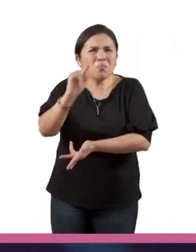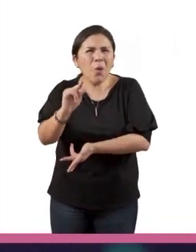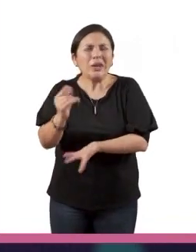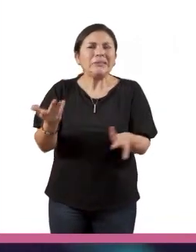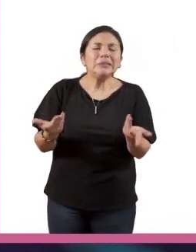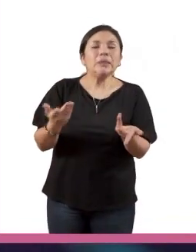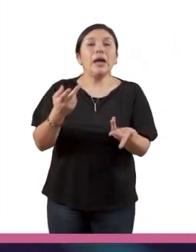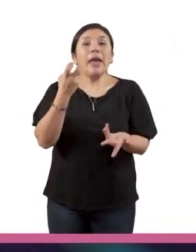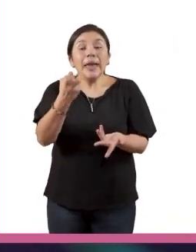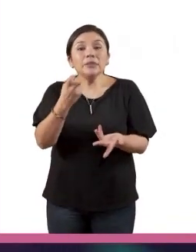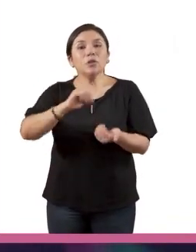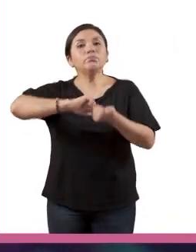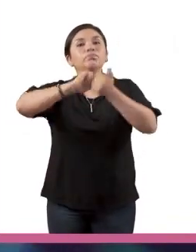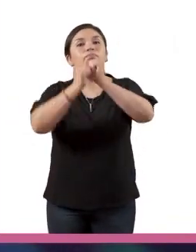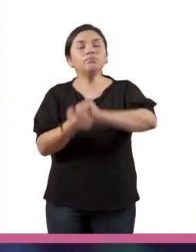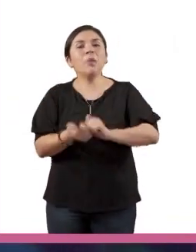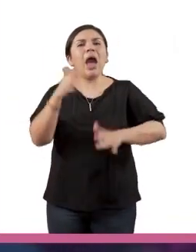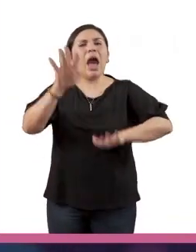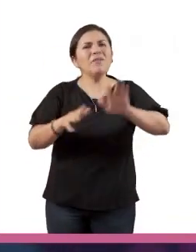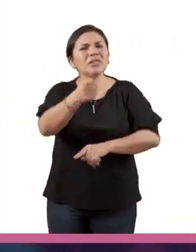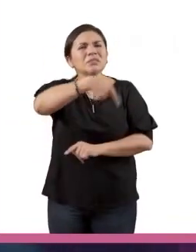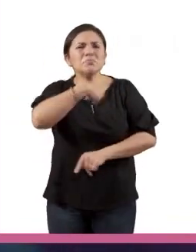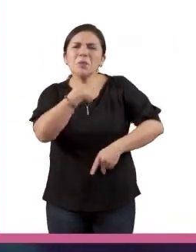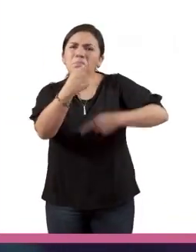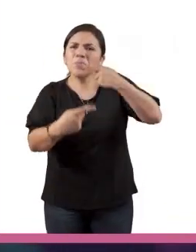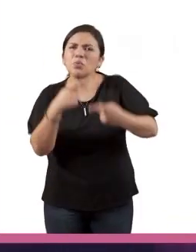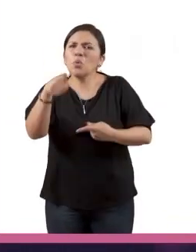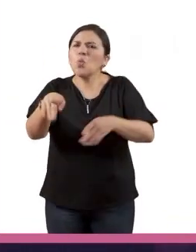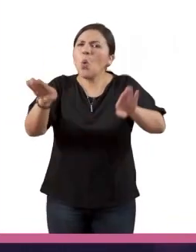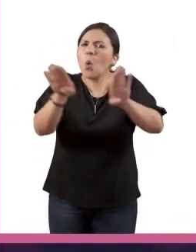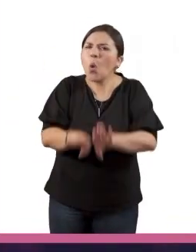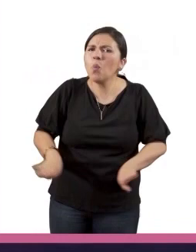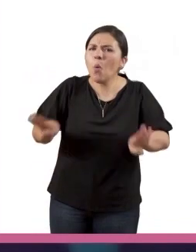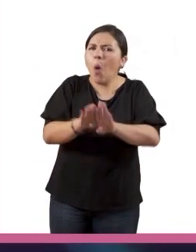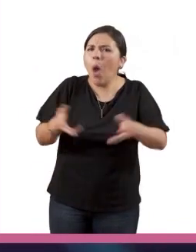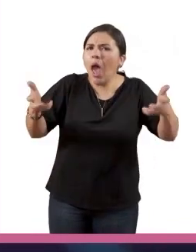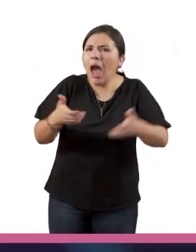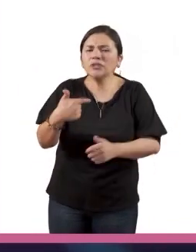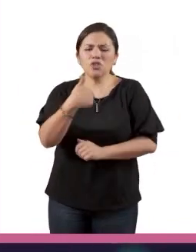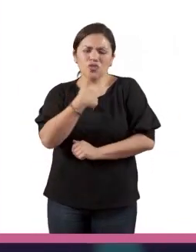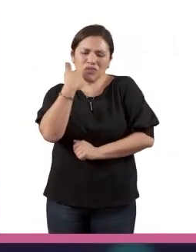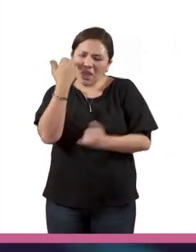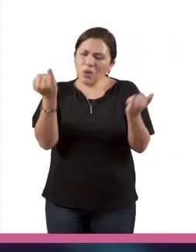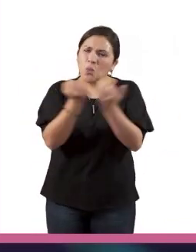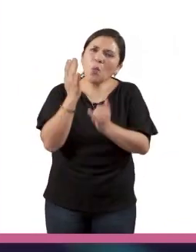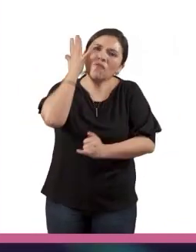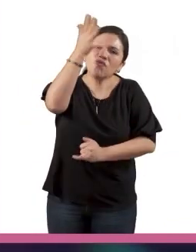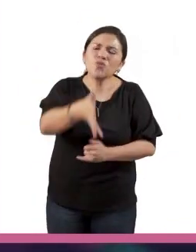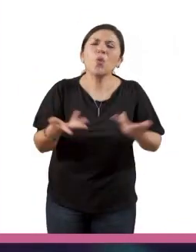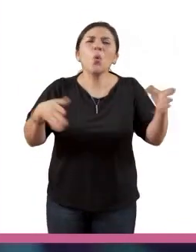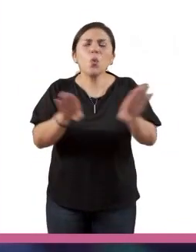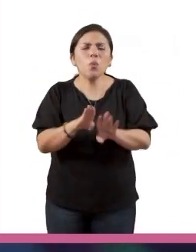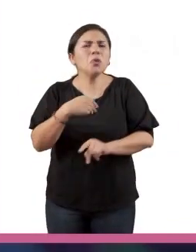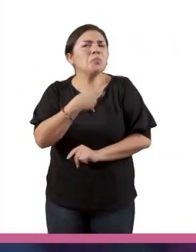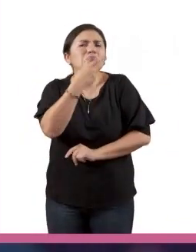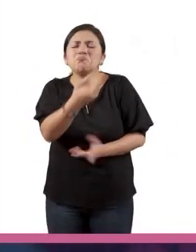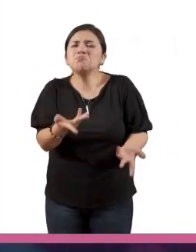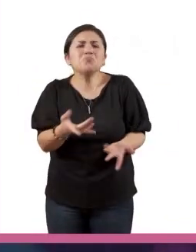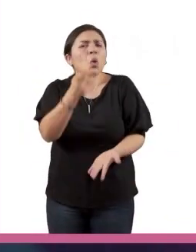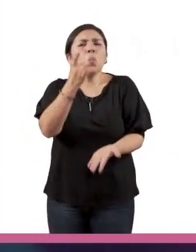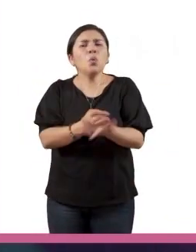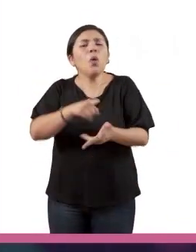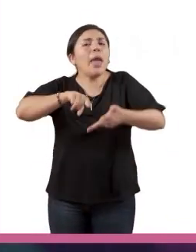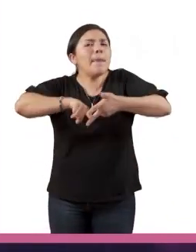pues también es como a veces me llegan a preguntar, oye, ¿y tú cómo lo hiciste? ¿O cómo le hago? ¿Cómo esto? ¿Cómo aquello? Y yo les digo, simple y